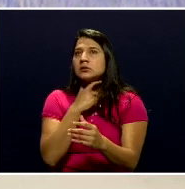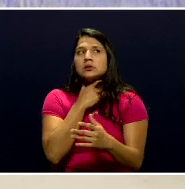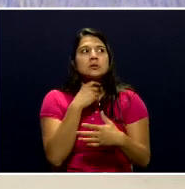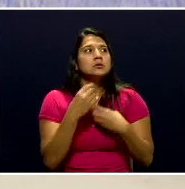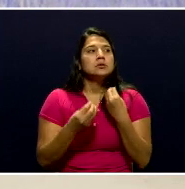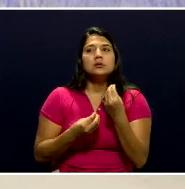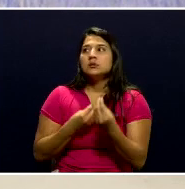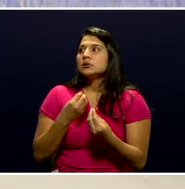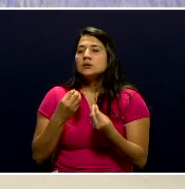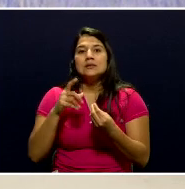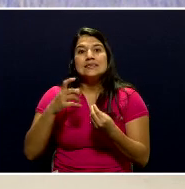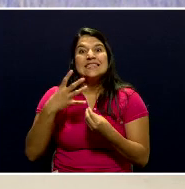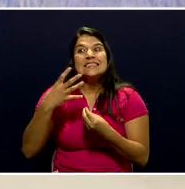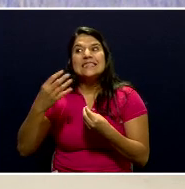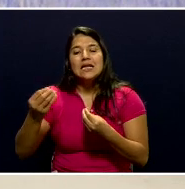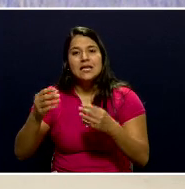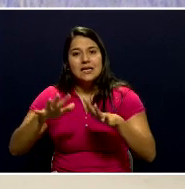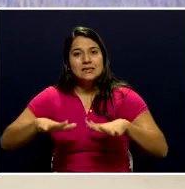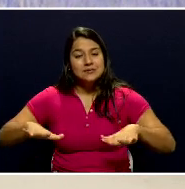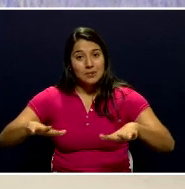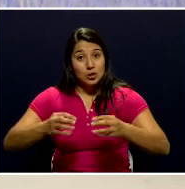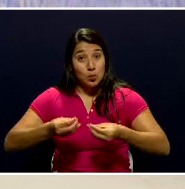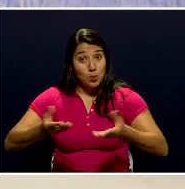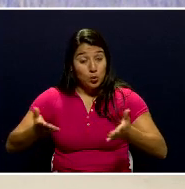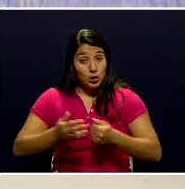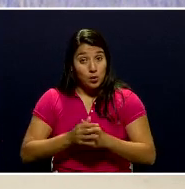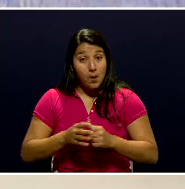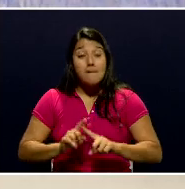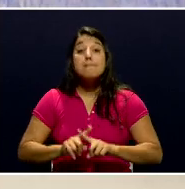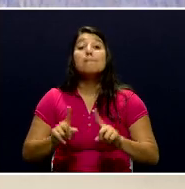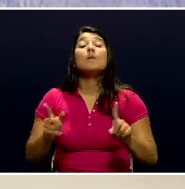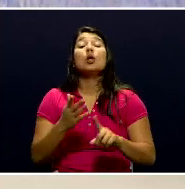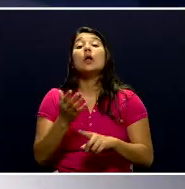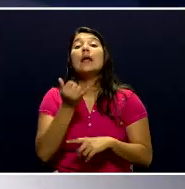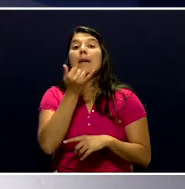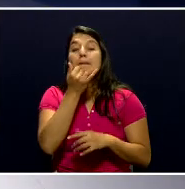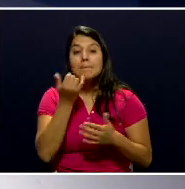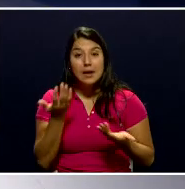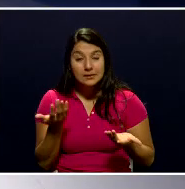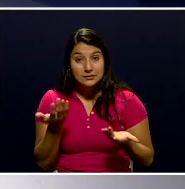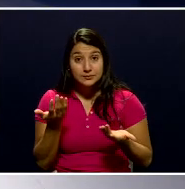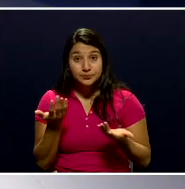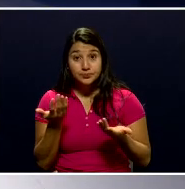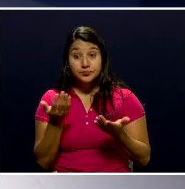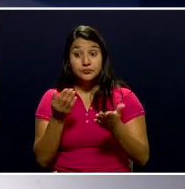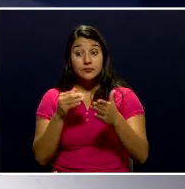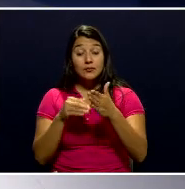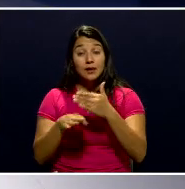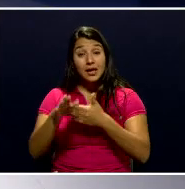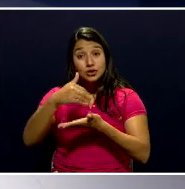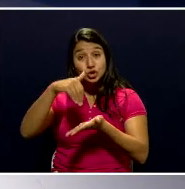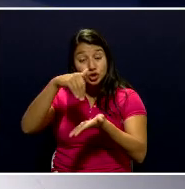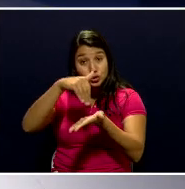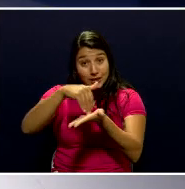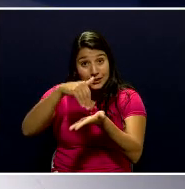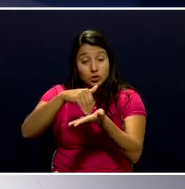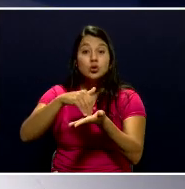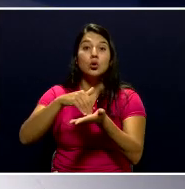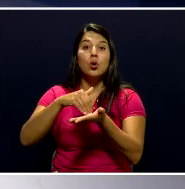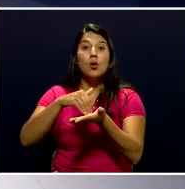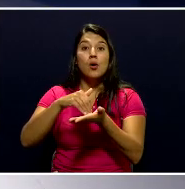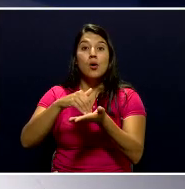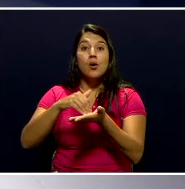espacios públicos que tienen. Pero, ¿qué pasa? Por lo menos en sus ciudades centrales, las aceras